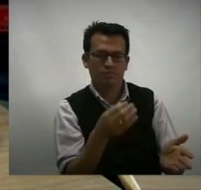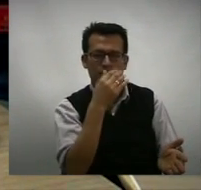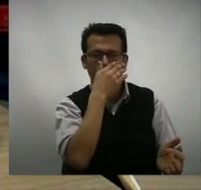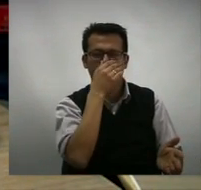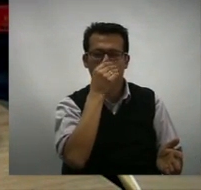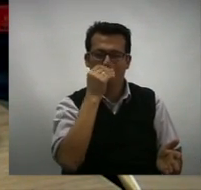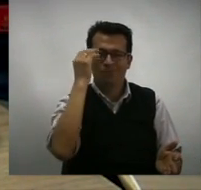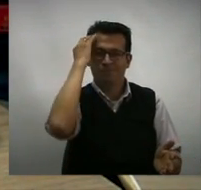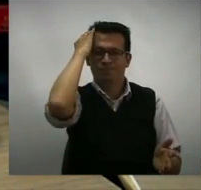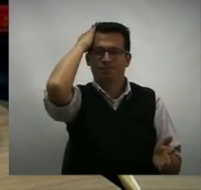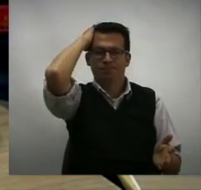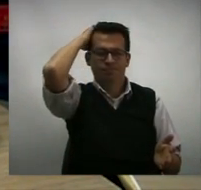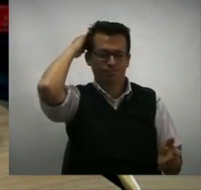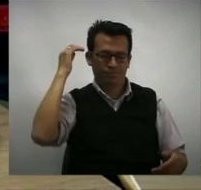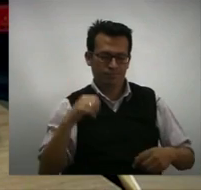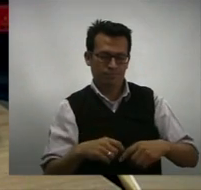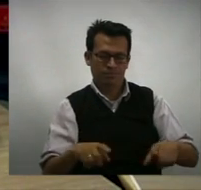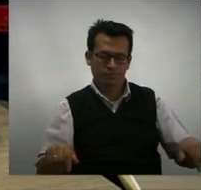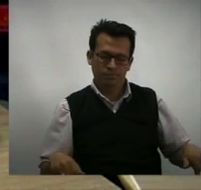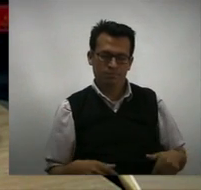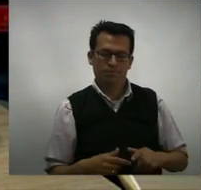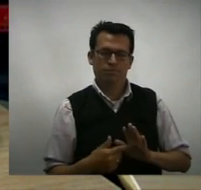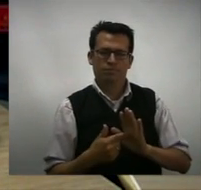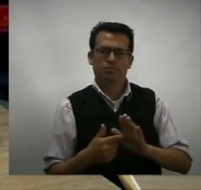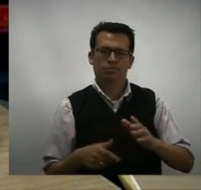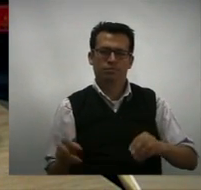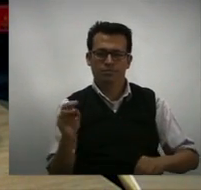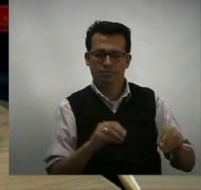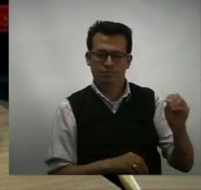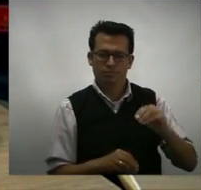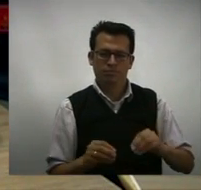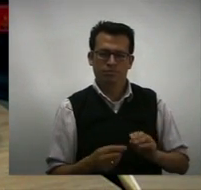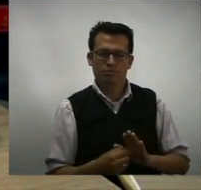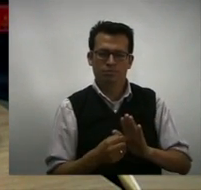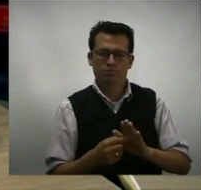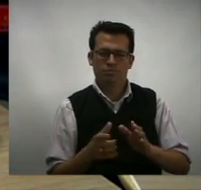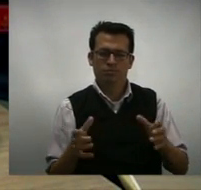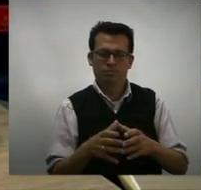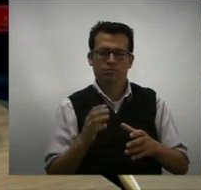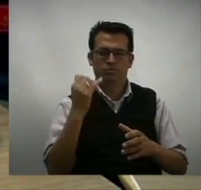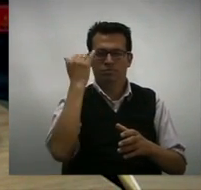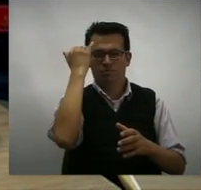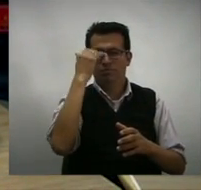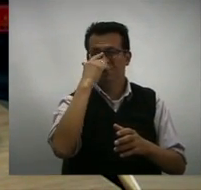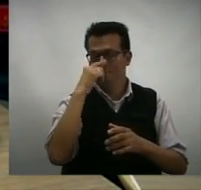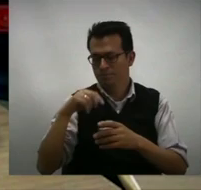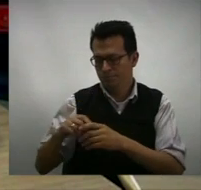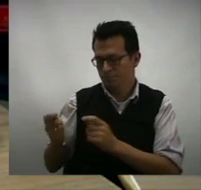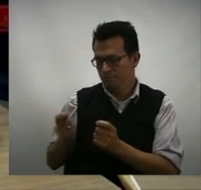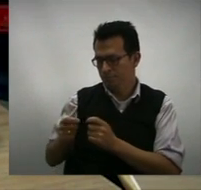controlar los cuerpos es internándolos en la oficina, el aula, la habitación, moldes que constituyen